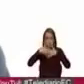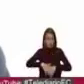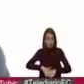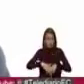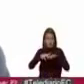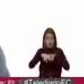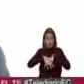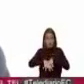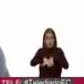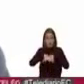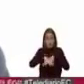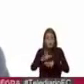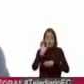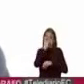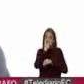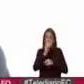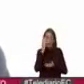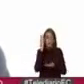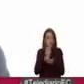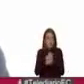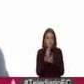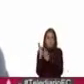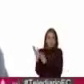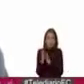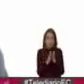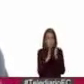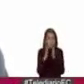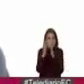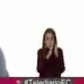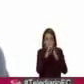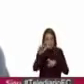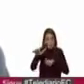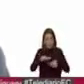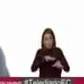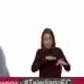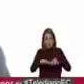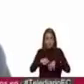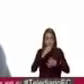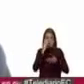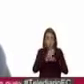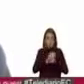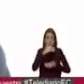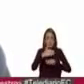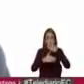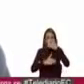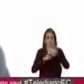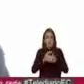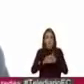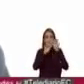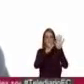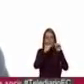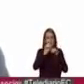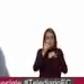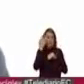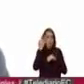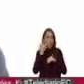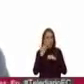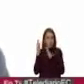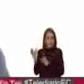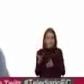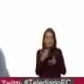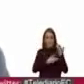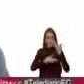hubo una paralización momentánea y bastante acotada de las actividades. En la actualidad vamos 80 días paralizados y por lo tanto el